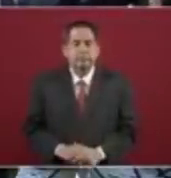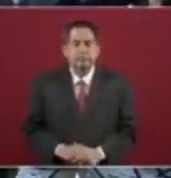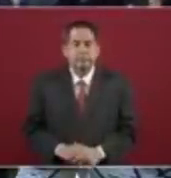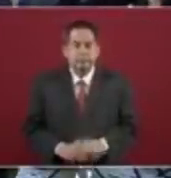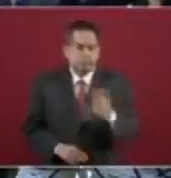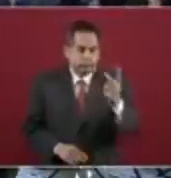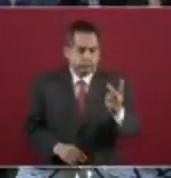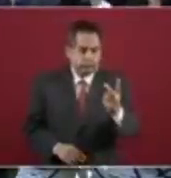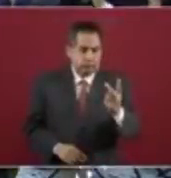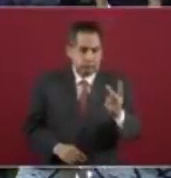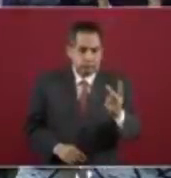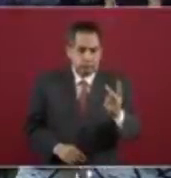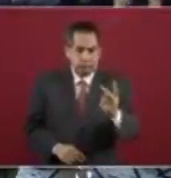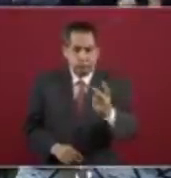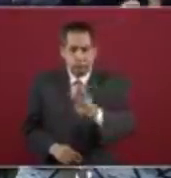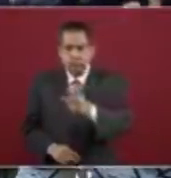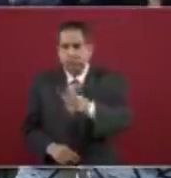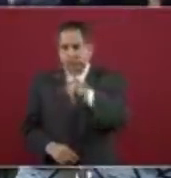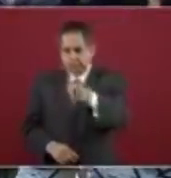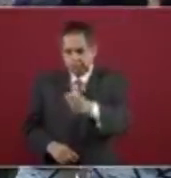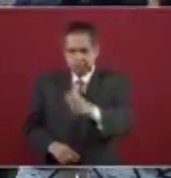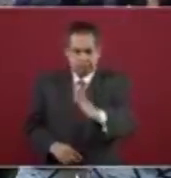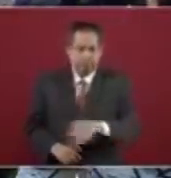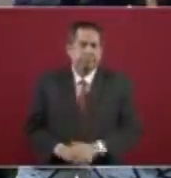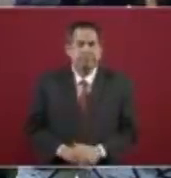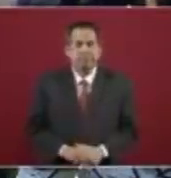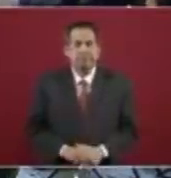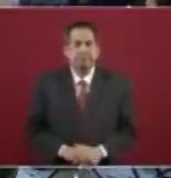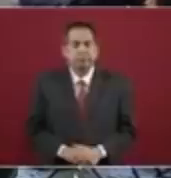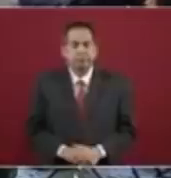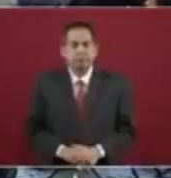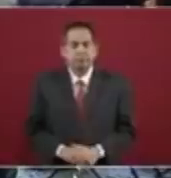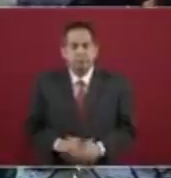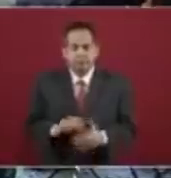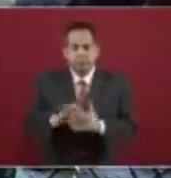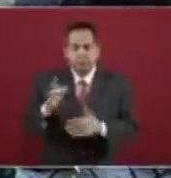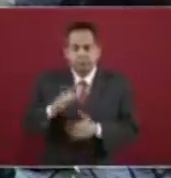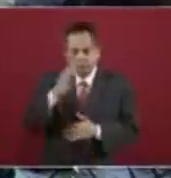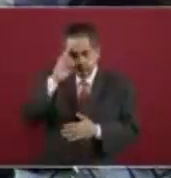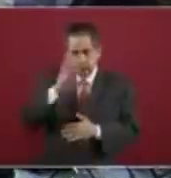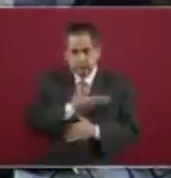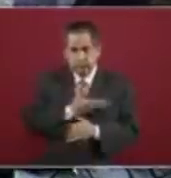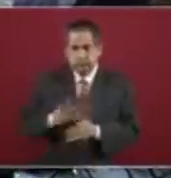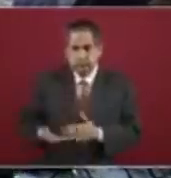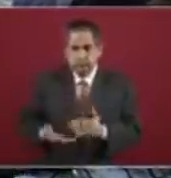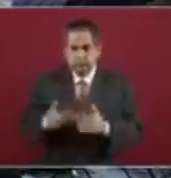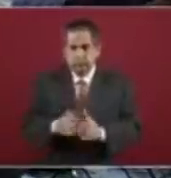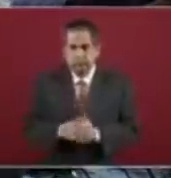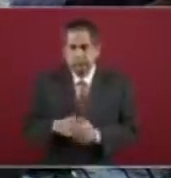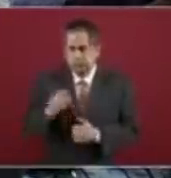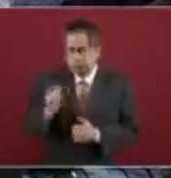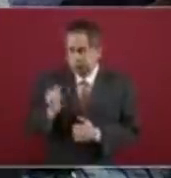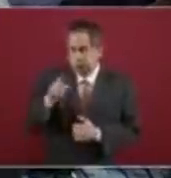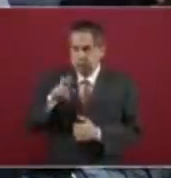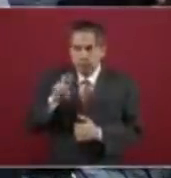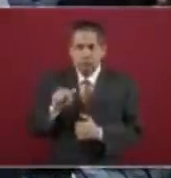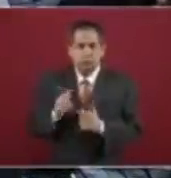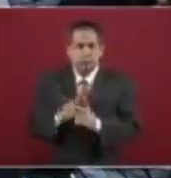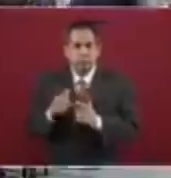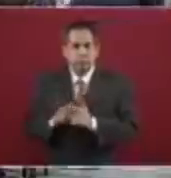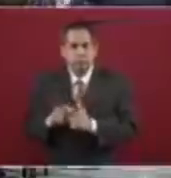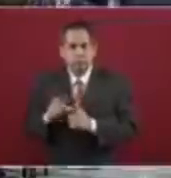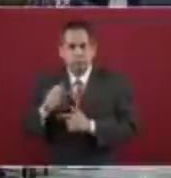dos y Sara. Gracias, señor. Bueno, sí. Gracias, señor presidente. Sandy Aguilera, del Grupo Larsa